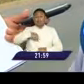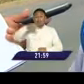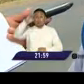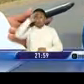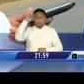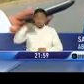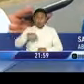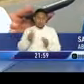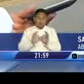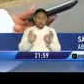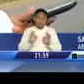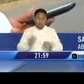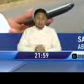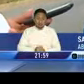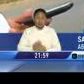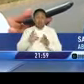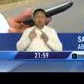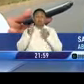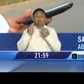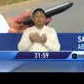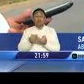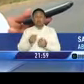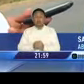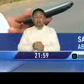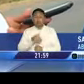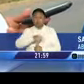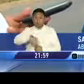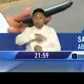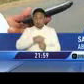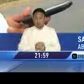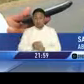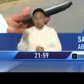policial, entonces familiares por parte de ellos